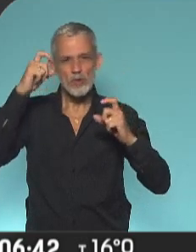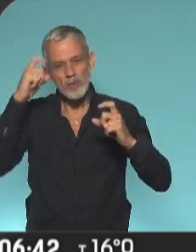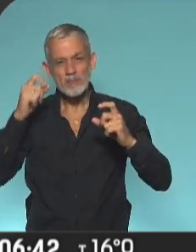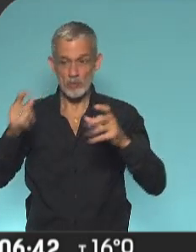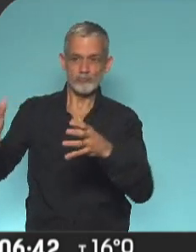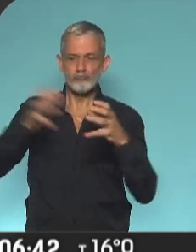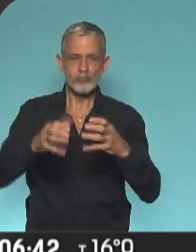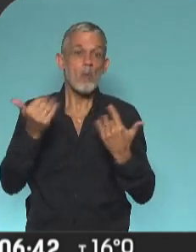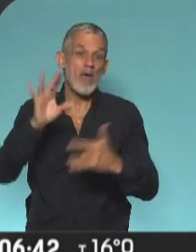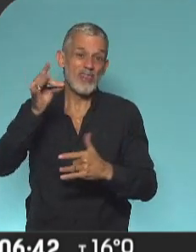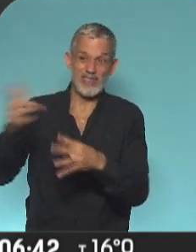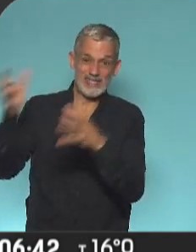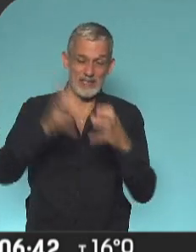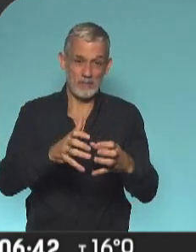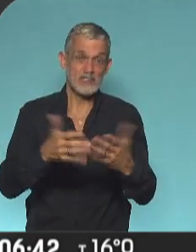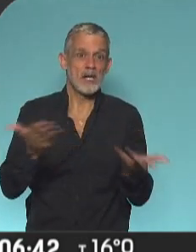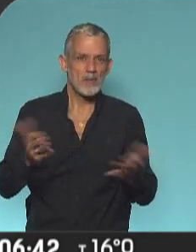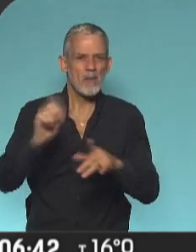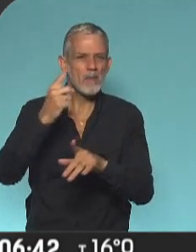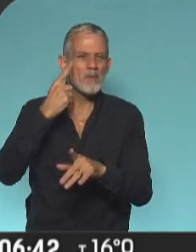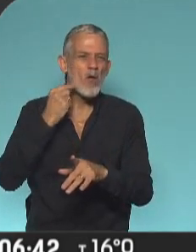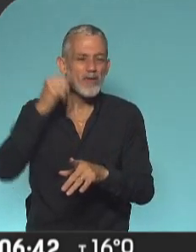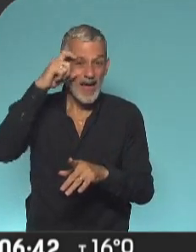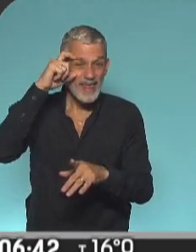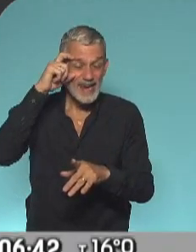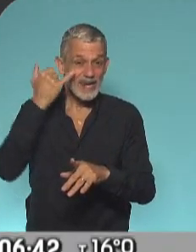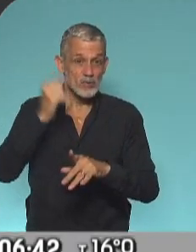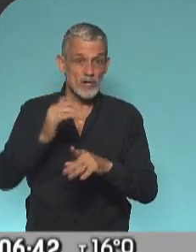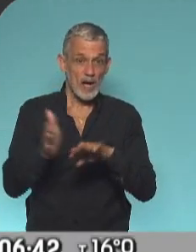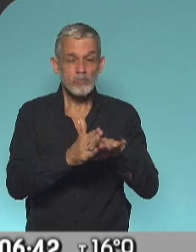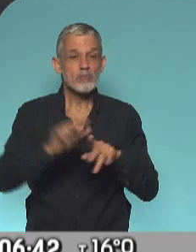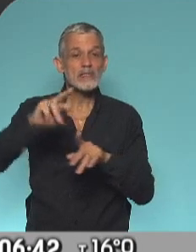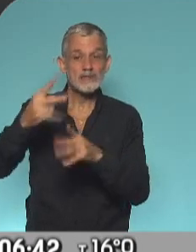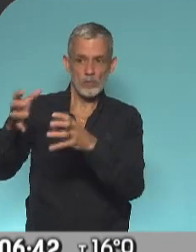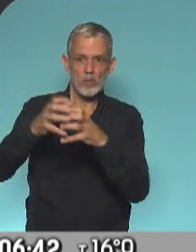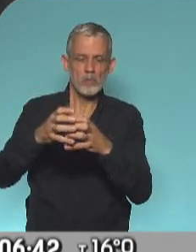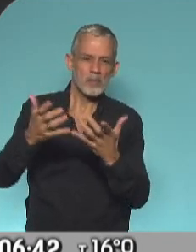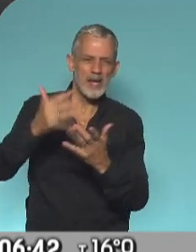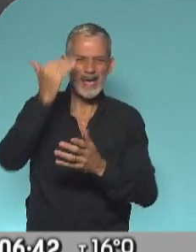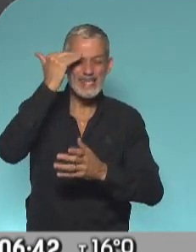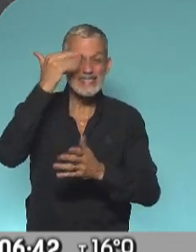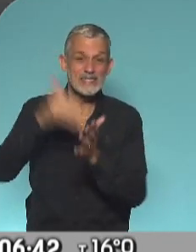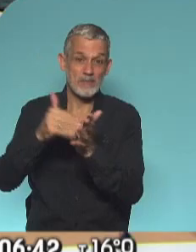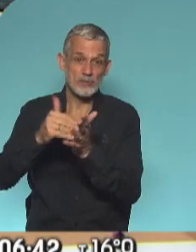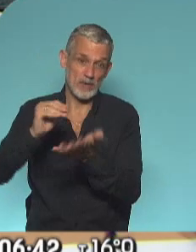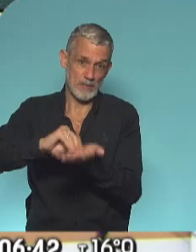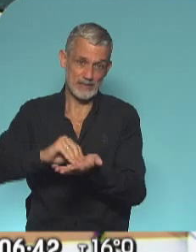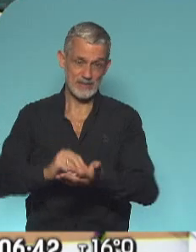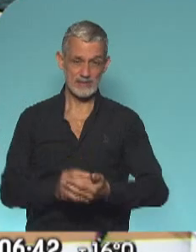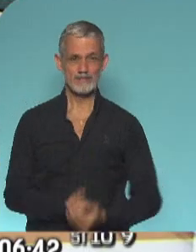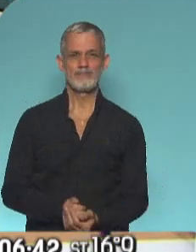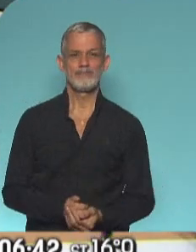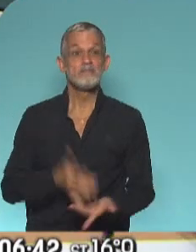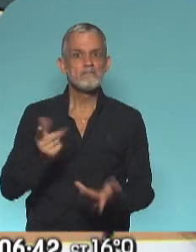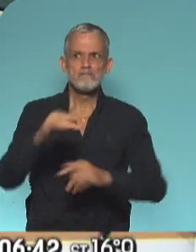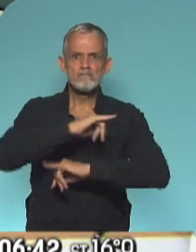las podríamos tener en diciembre acá y en los primeros días de enero podríamos tener, según me dicen, 15 millones de dosis más. Luego